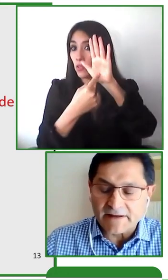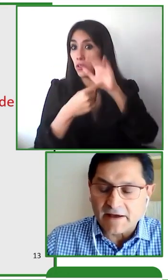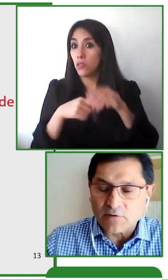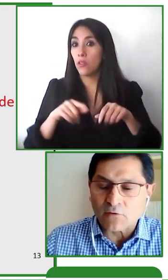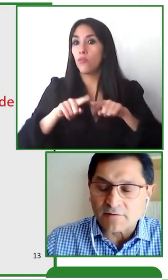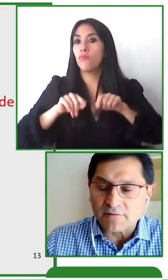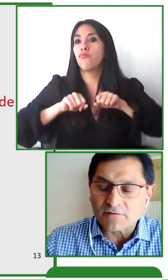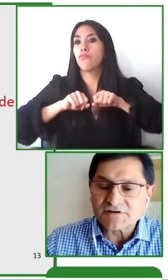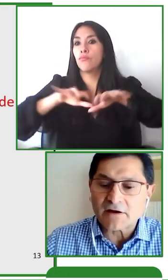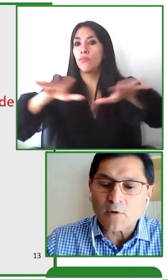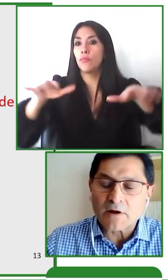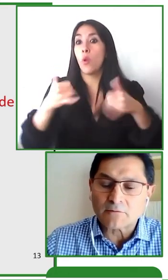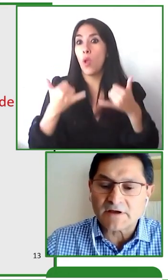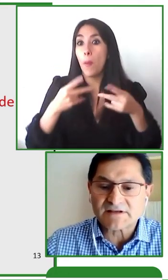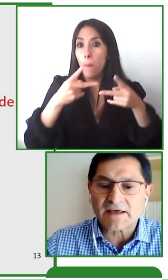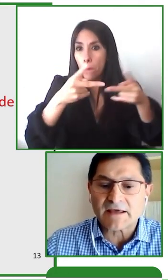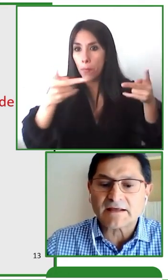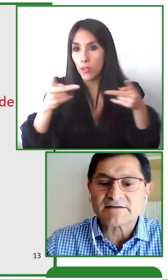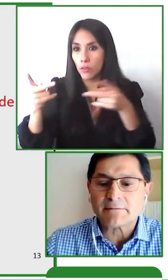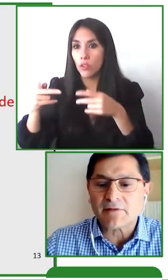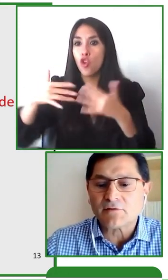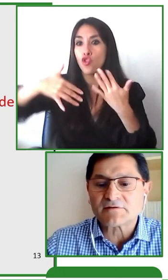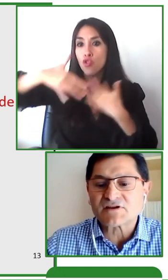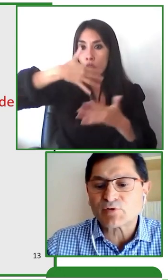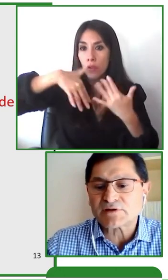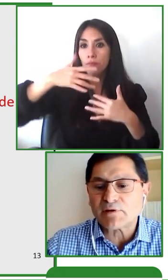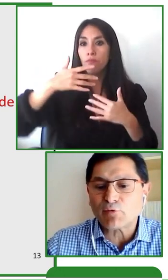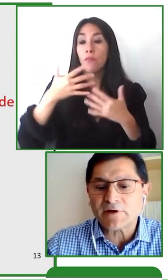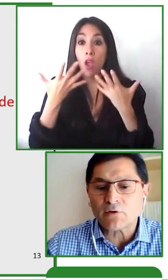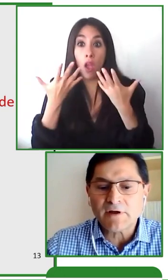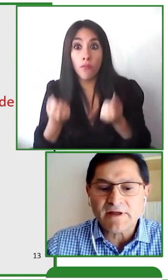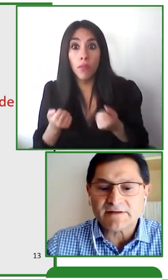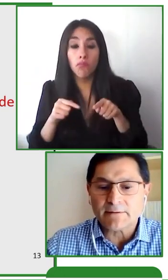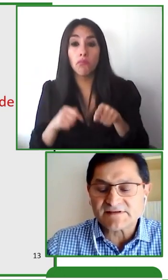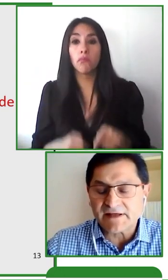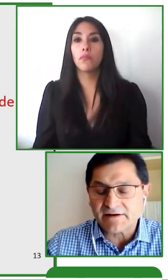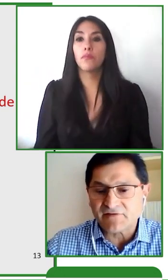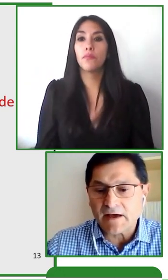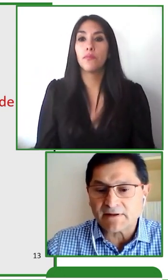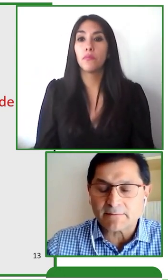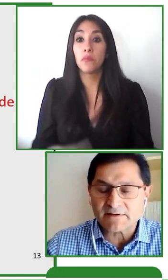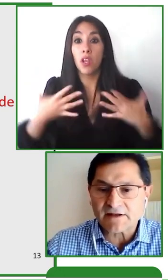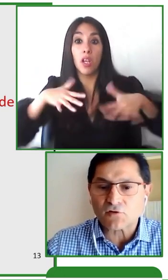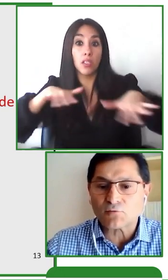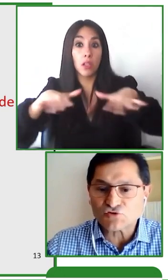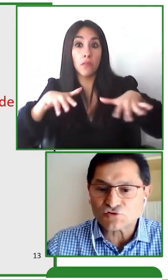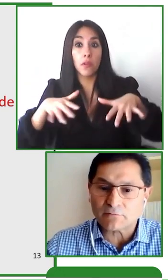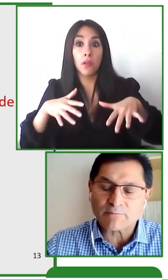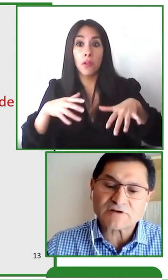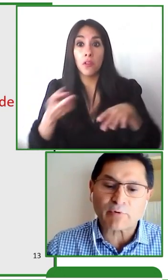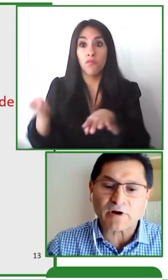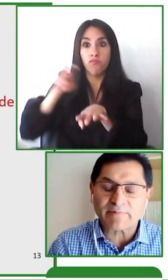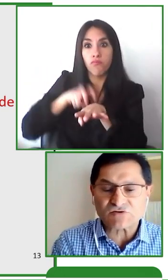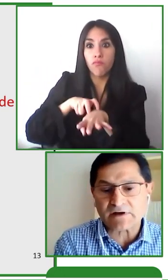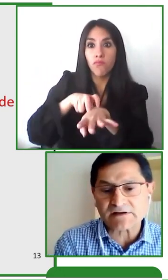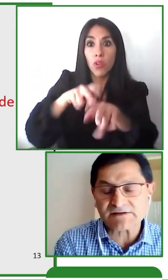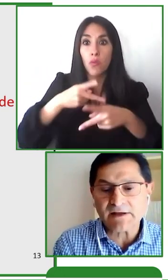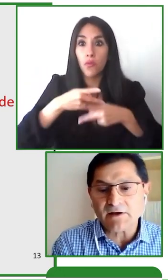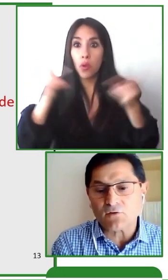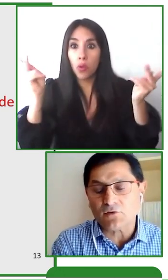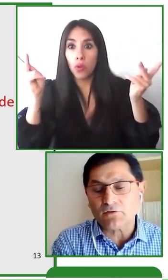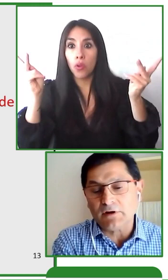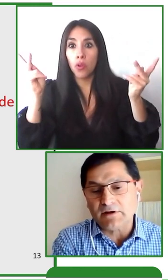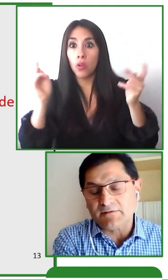sí que hay una condición sine qua non, y es que el servicio de transporte público debe ser fiable, debe ser robusto. Vamos a poner